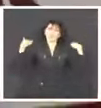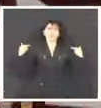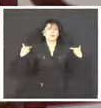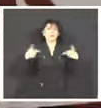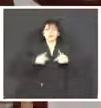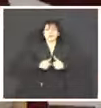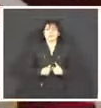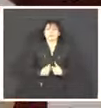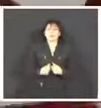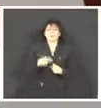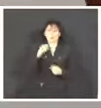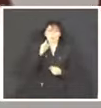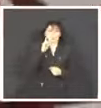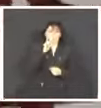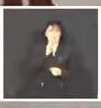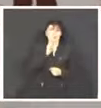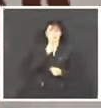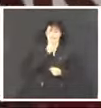México.